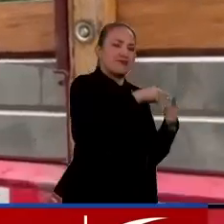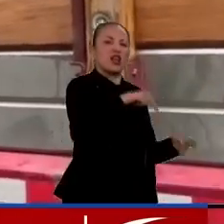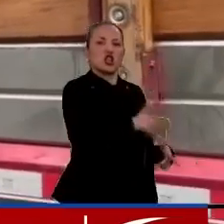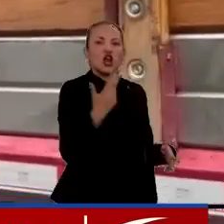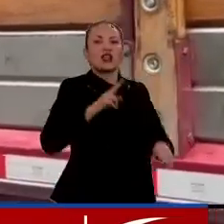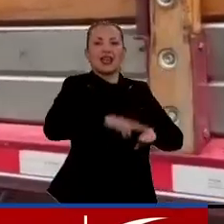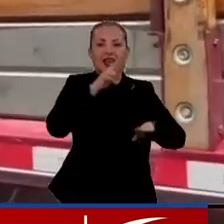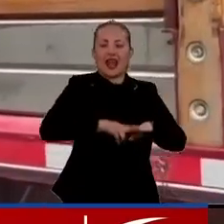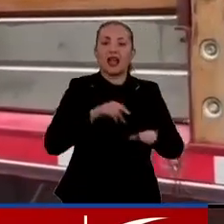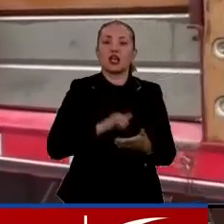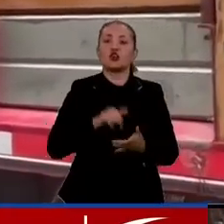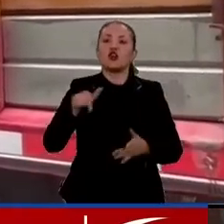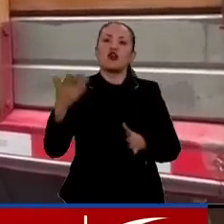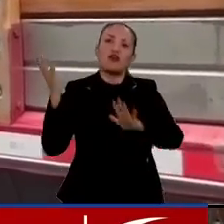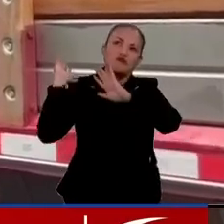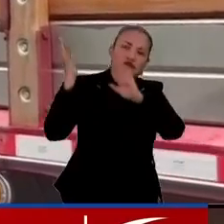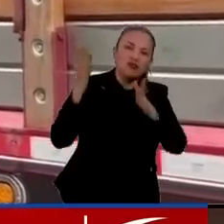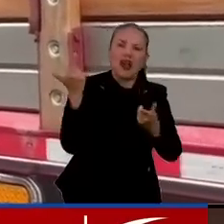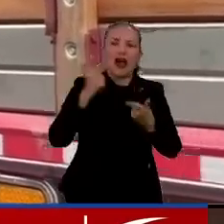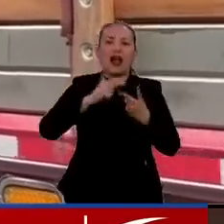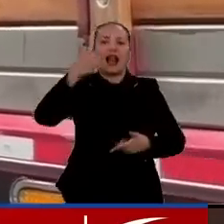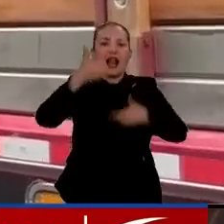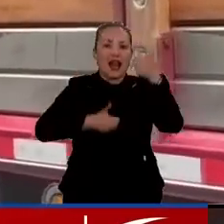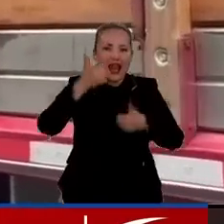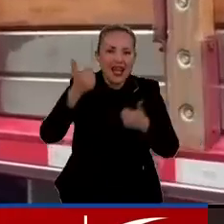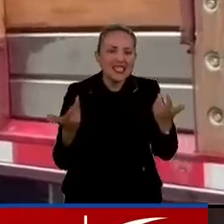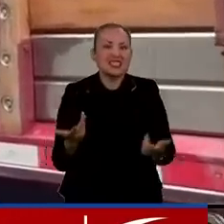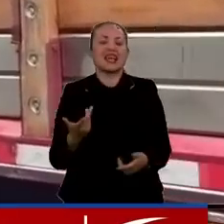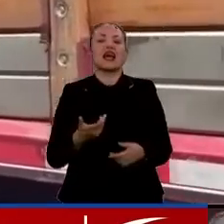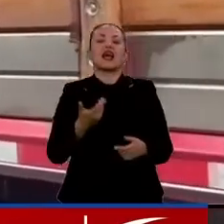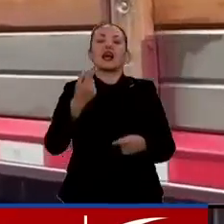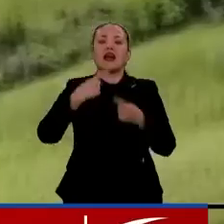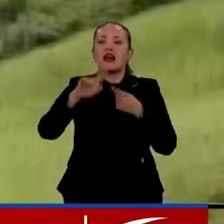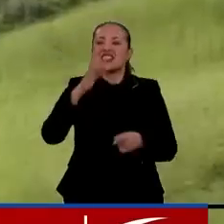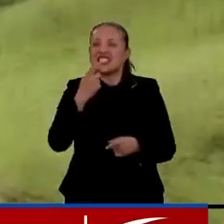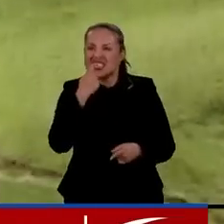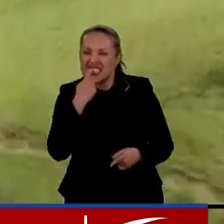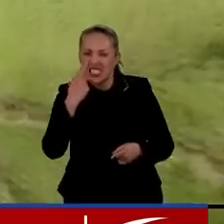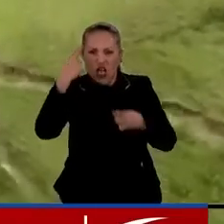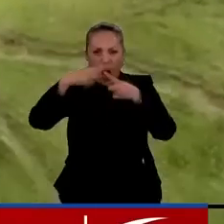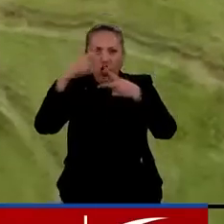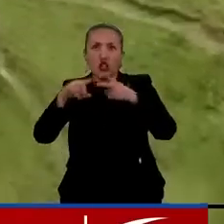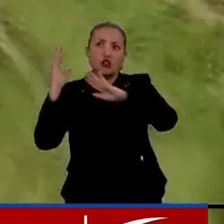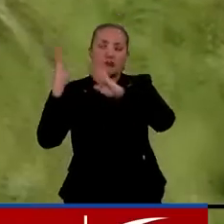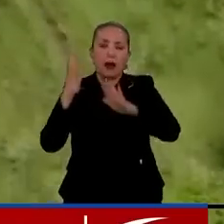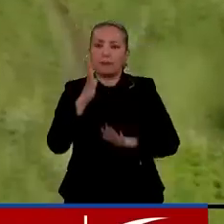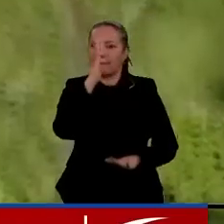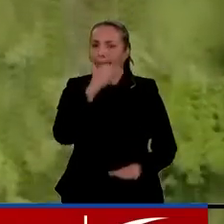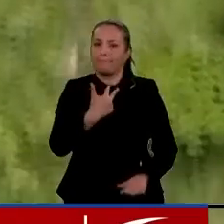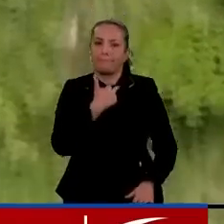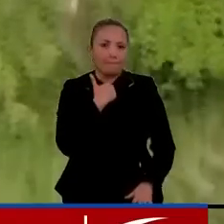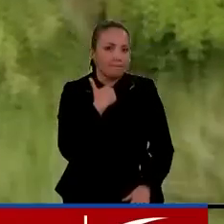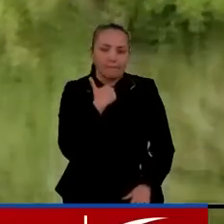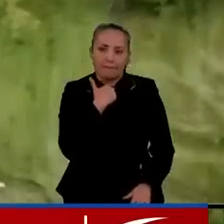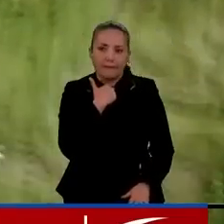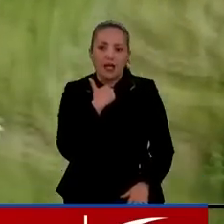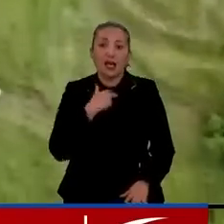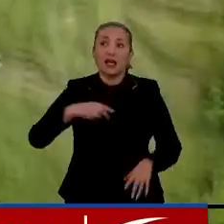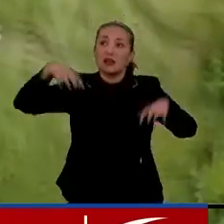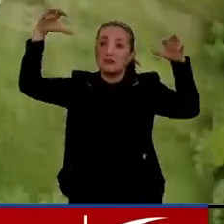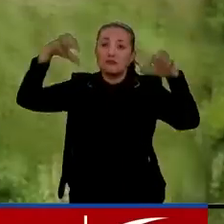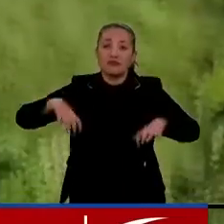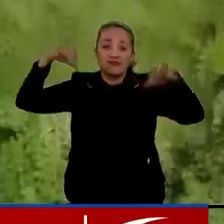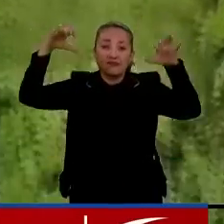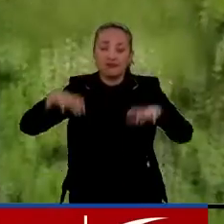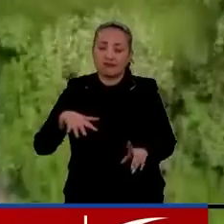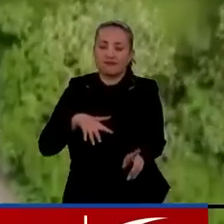Vehículos que llevan leche, cemento, hierro y acero no han podido circular por esta vía. El invierno dañó las vías, todas